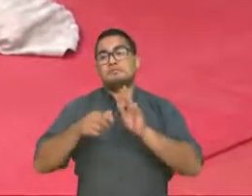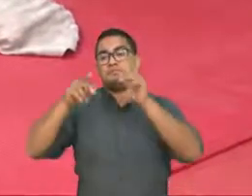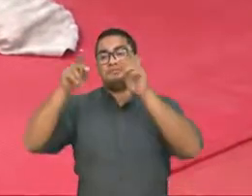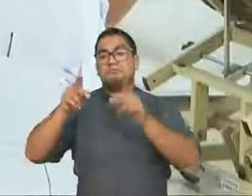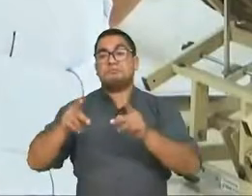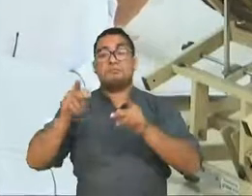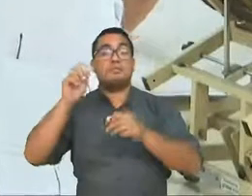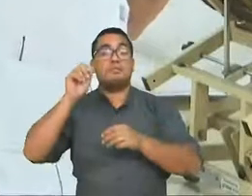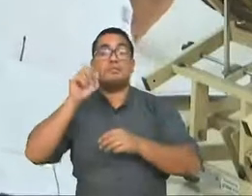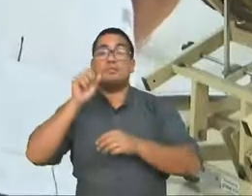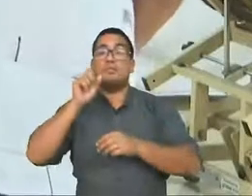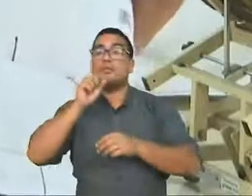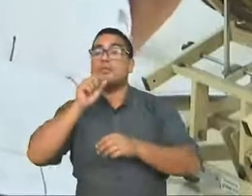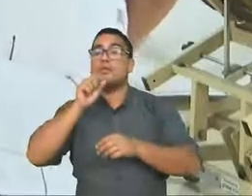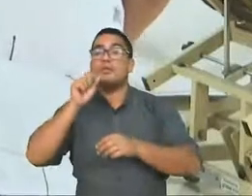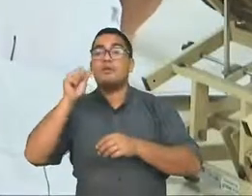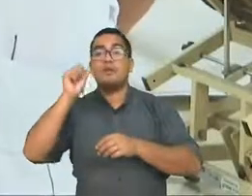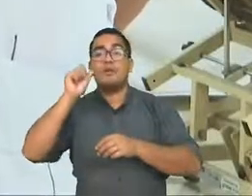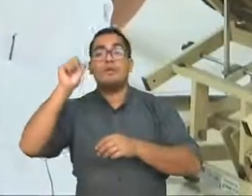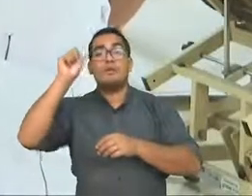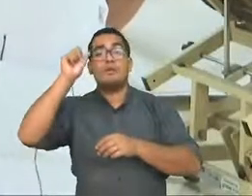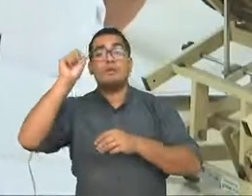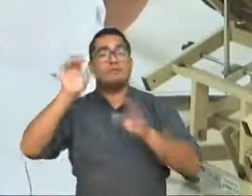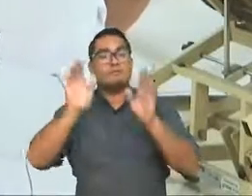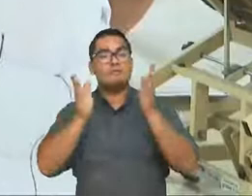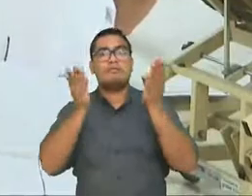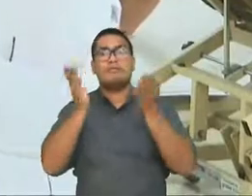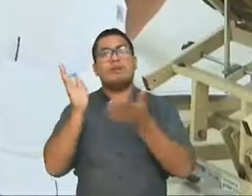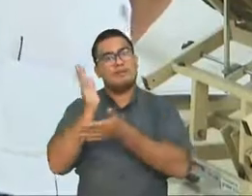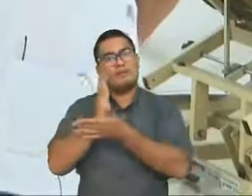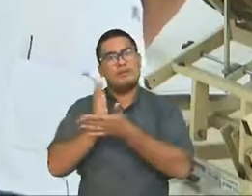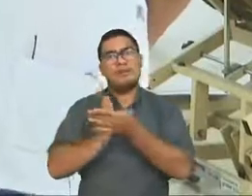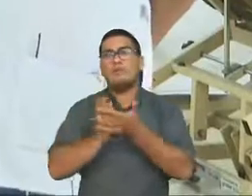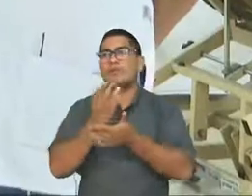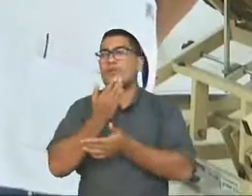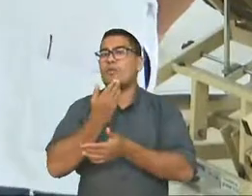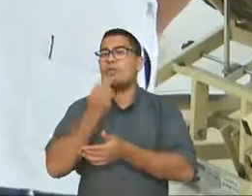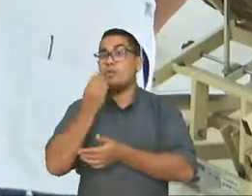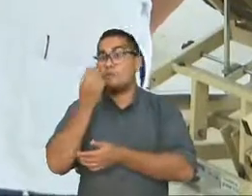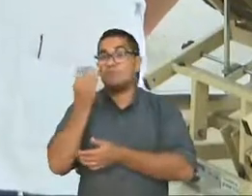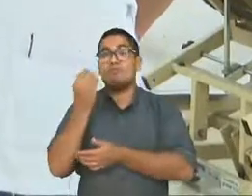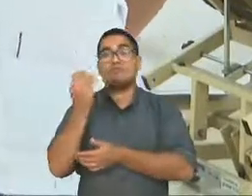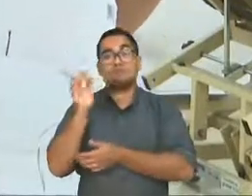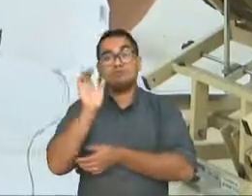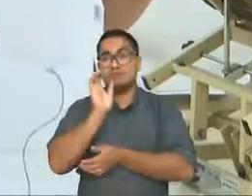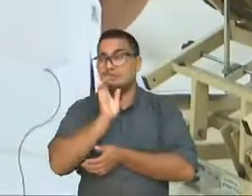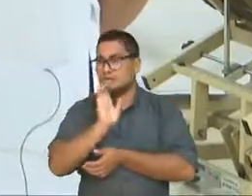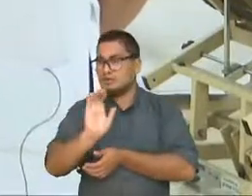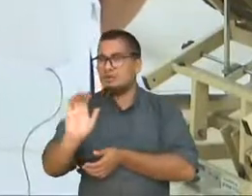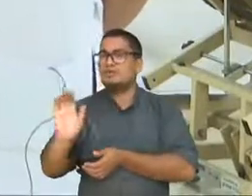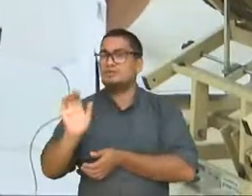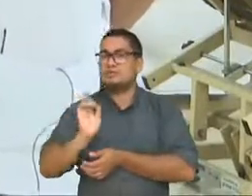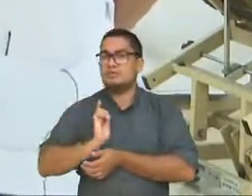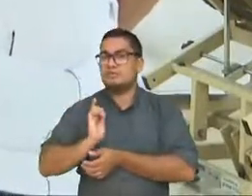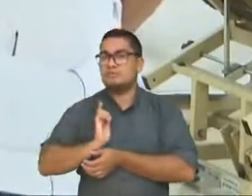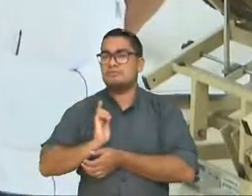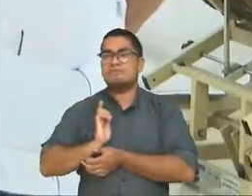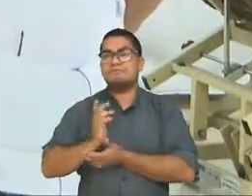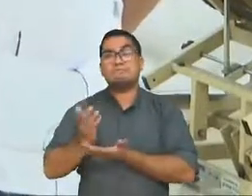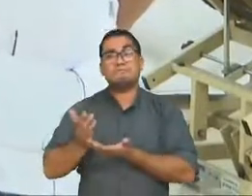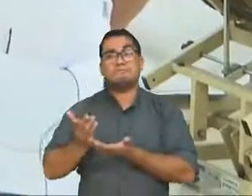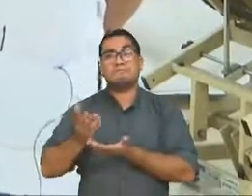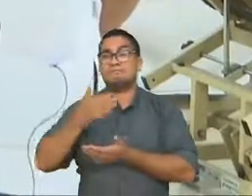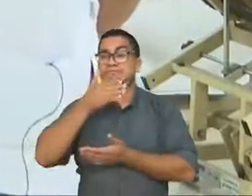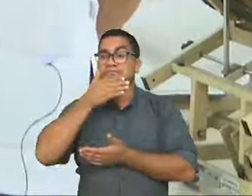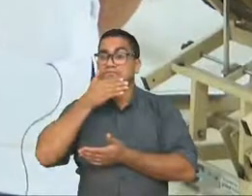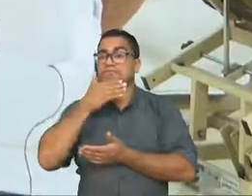su mayoría son mayores, pero también tenemos adolescentes y niños. ¿Adolescentes y niños? Sí. Es raro ver un adolescente y un niño con esto. Sí,